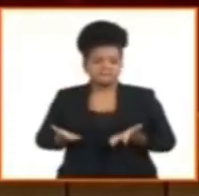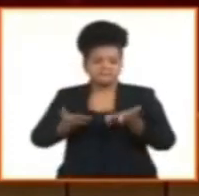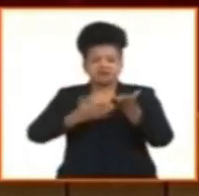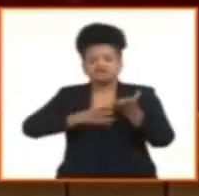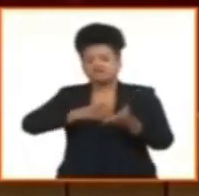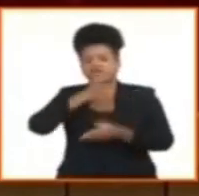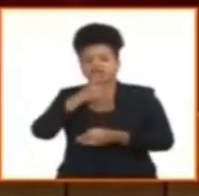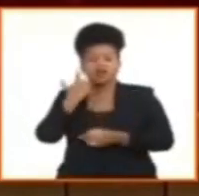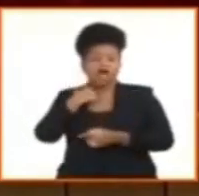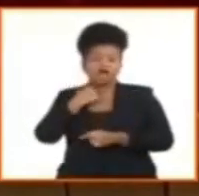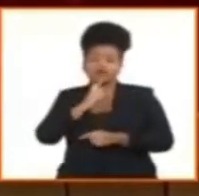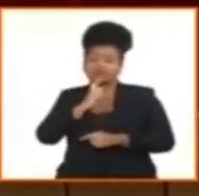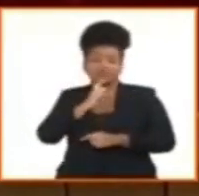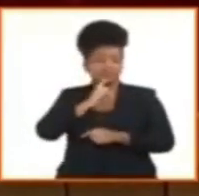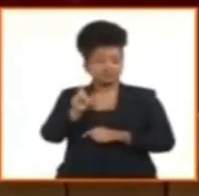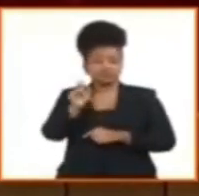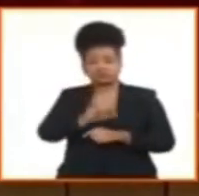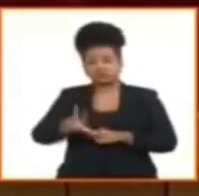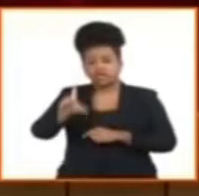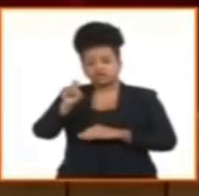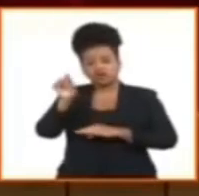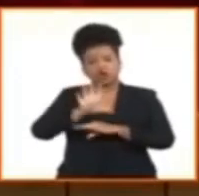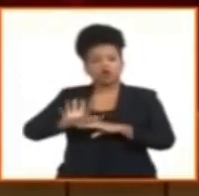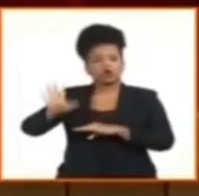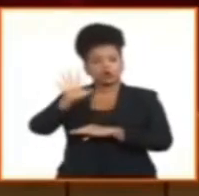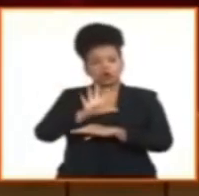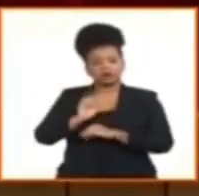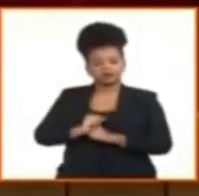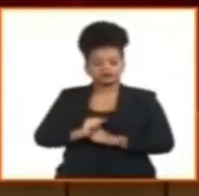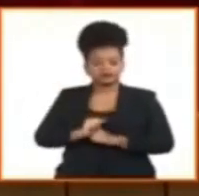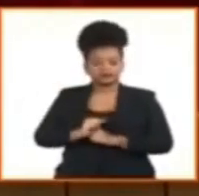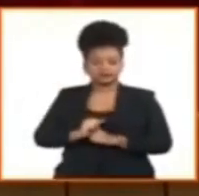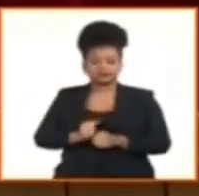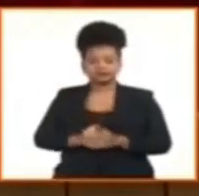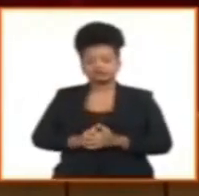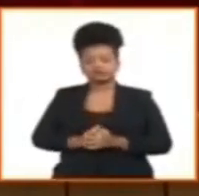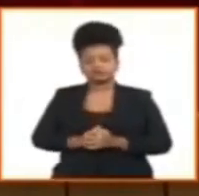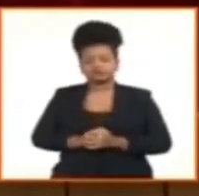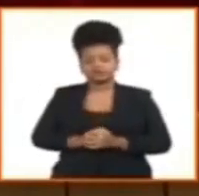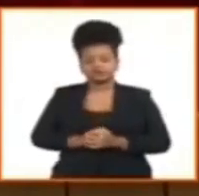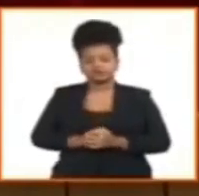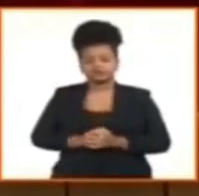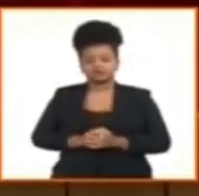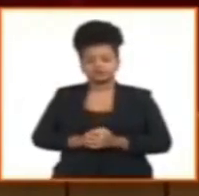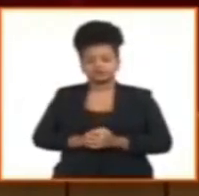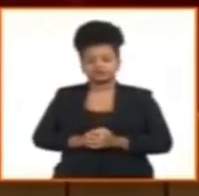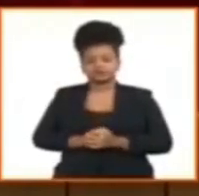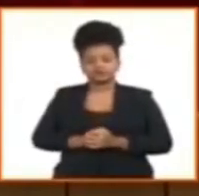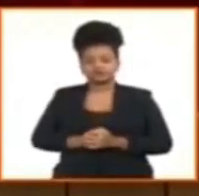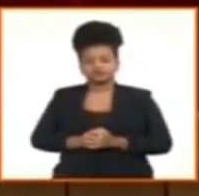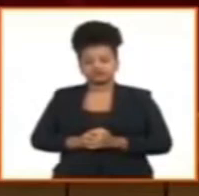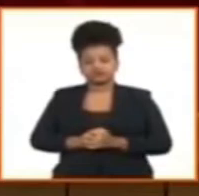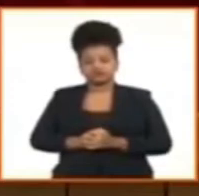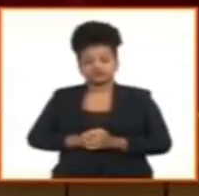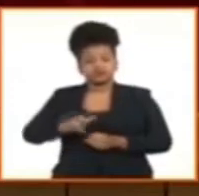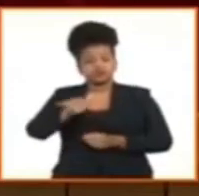en Europa y de la desaparición de la Unión Soviética. Cuando tantos que nos llamaron satélites soviéticos